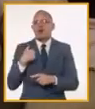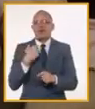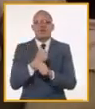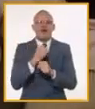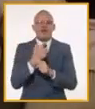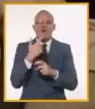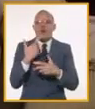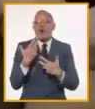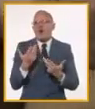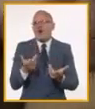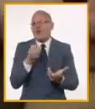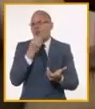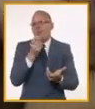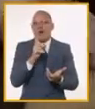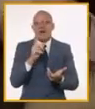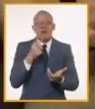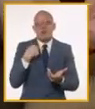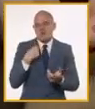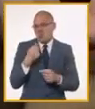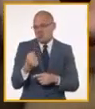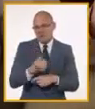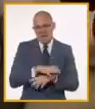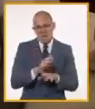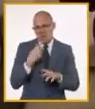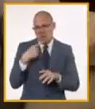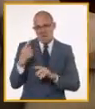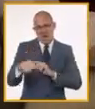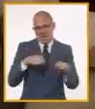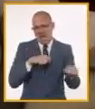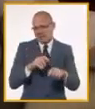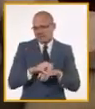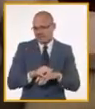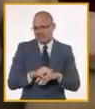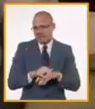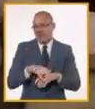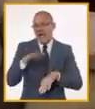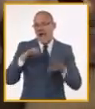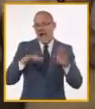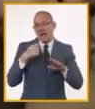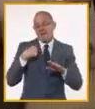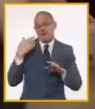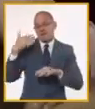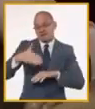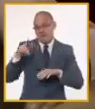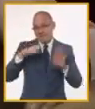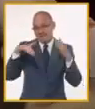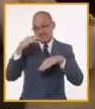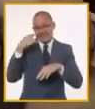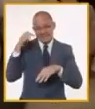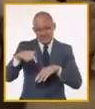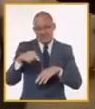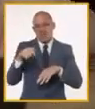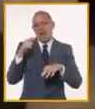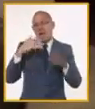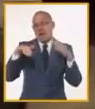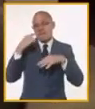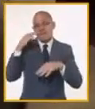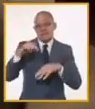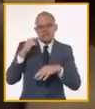voy a durar. Yo veía a los demás compañeros en las reuniones que yo daba en el ministerio, por la